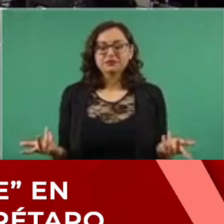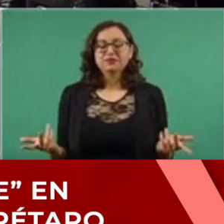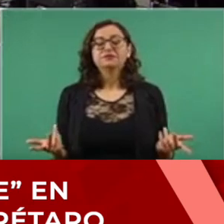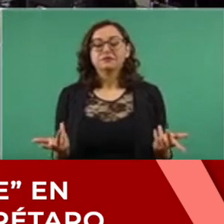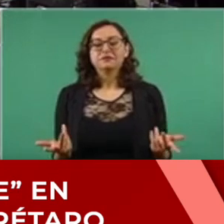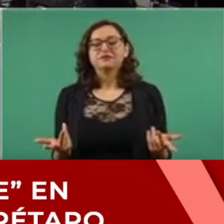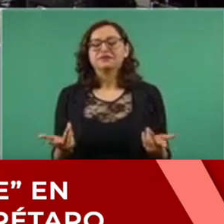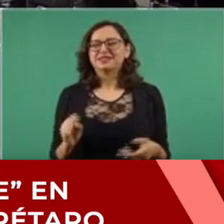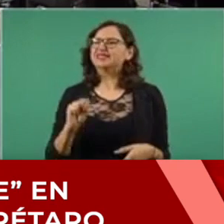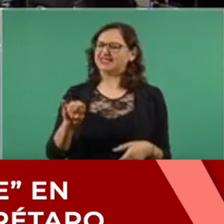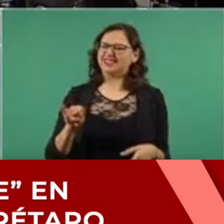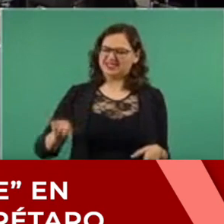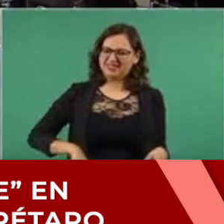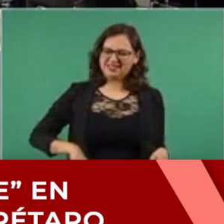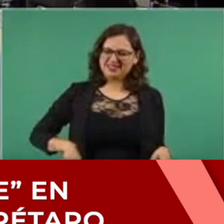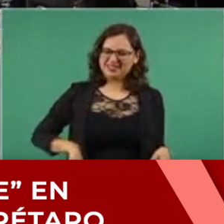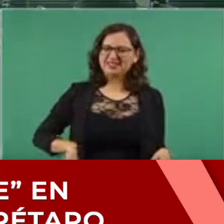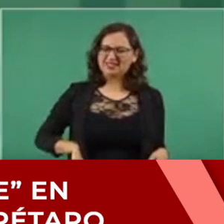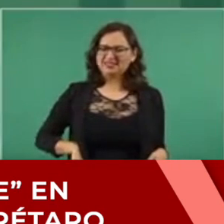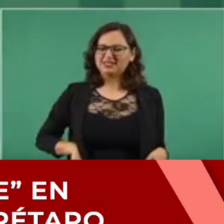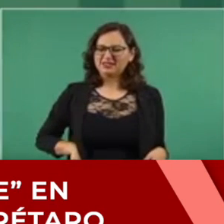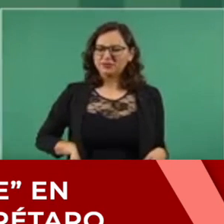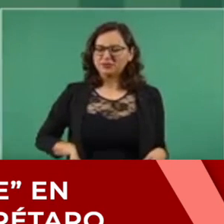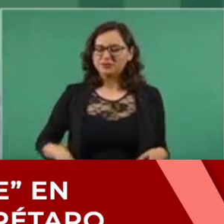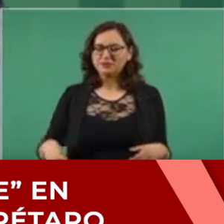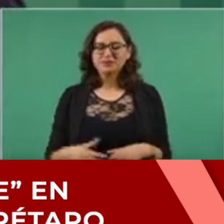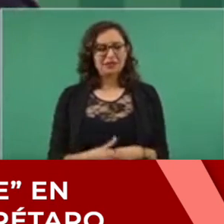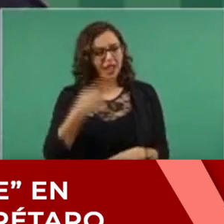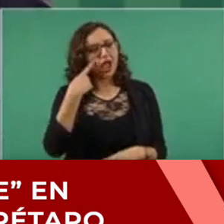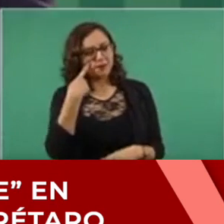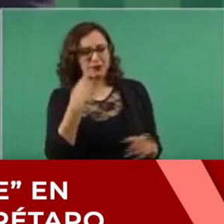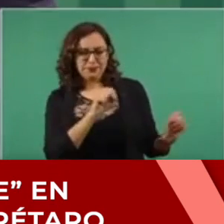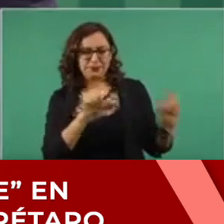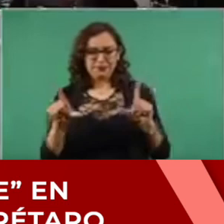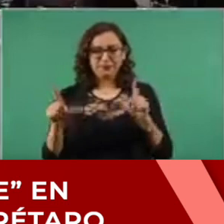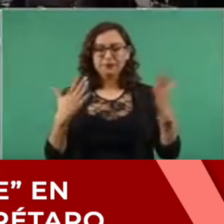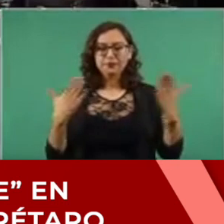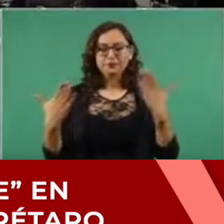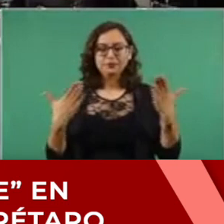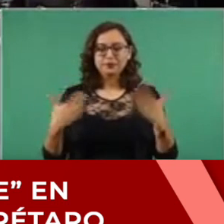entonces sí es interesante que sea éste a ver si lo vemos